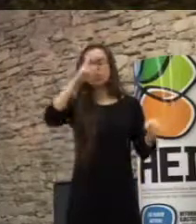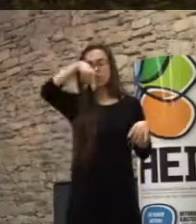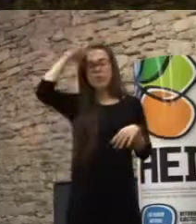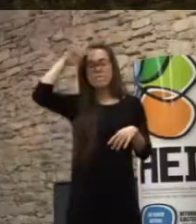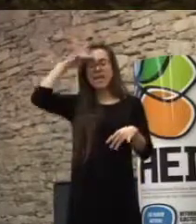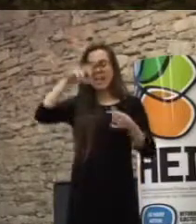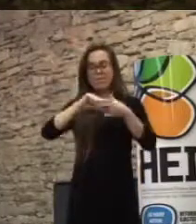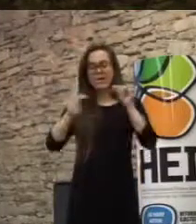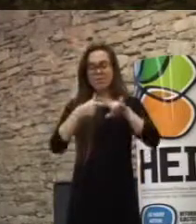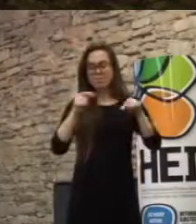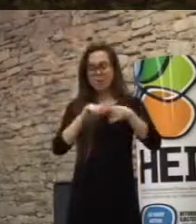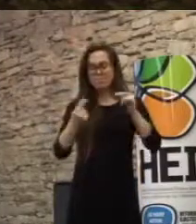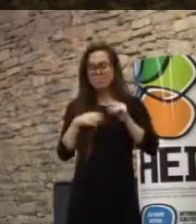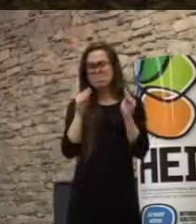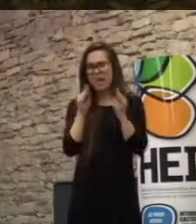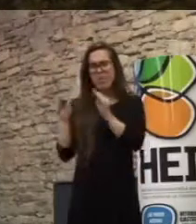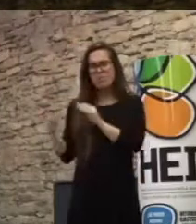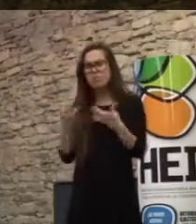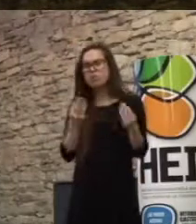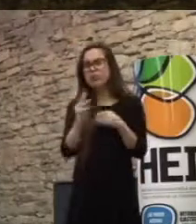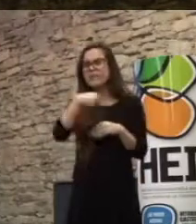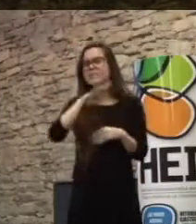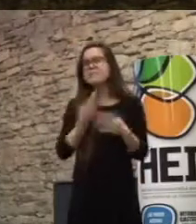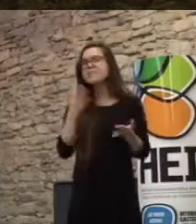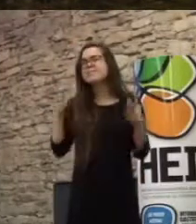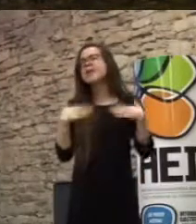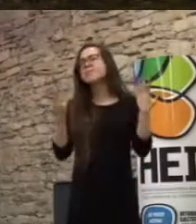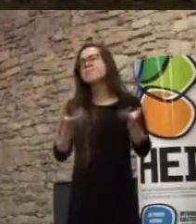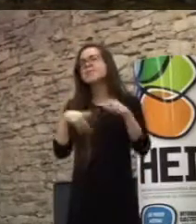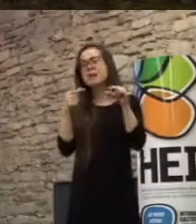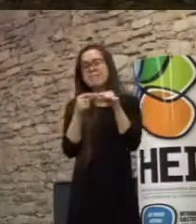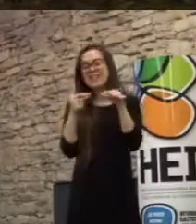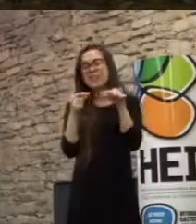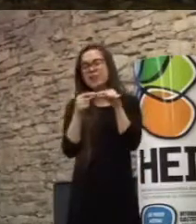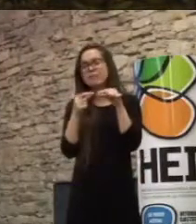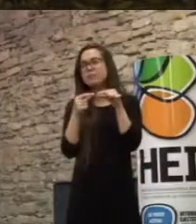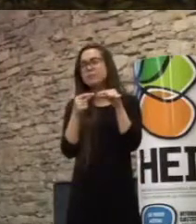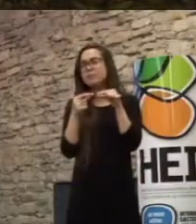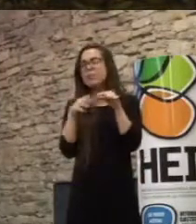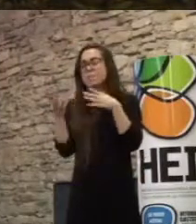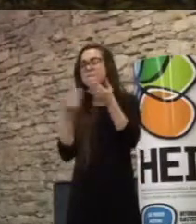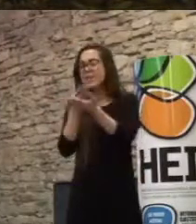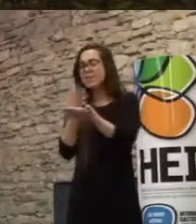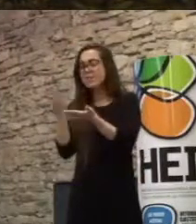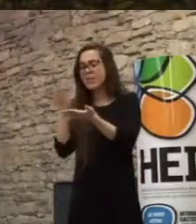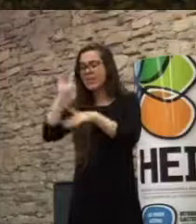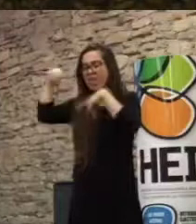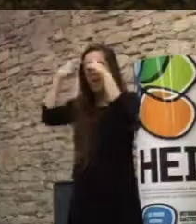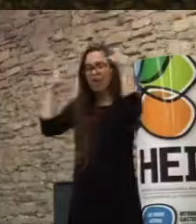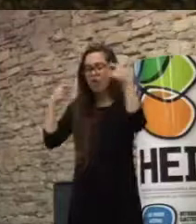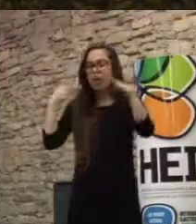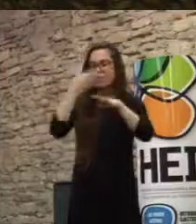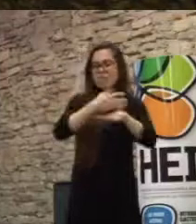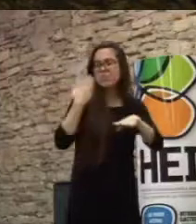hábito o lo que sea y de repente tienen un error de comunicación y se cambian en lugar de llegar a vitoria llega a zaragoza cuánto dinero hay